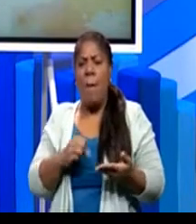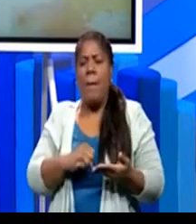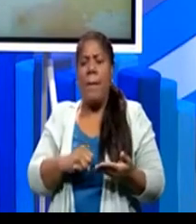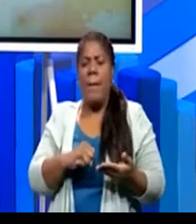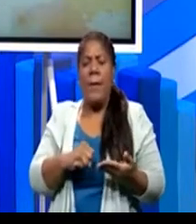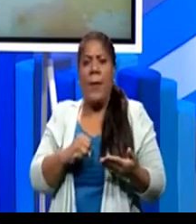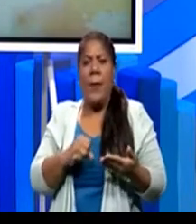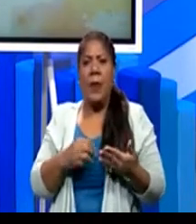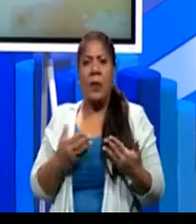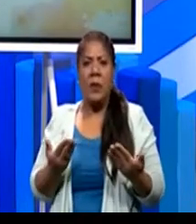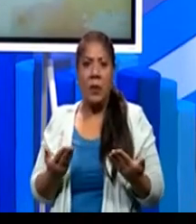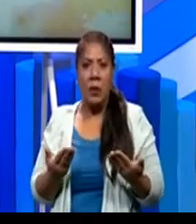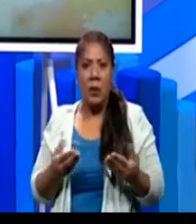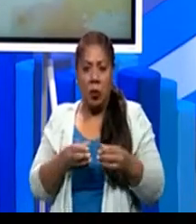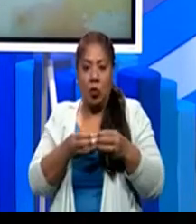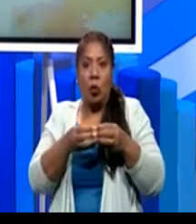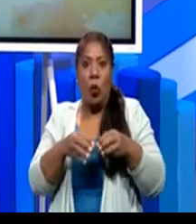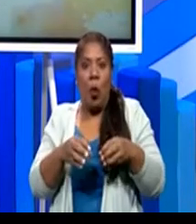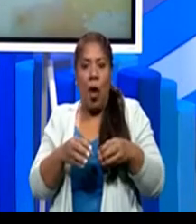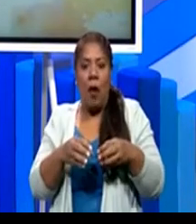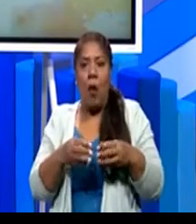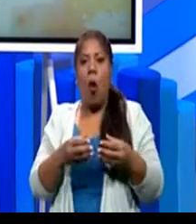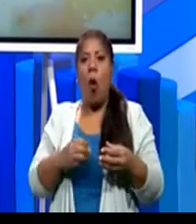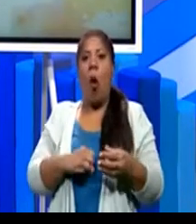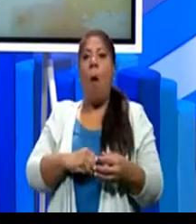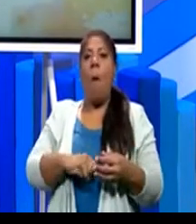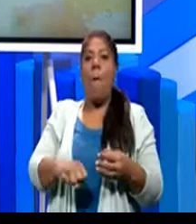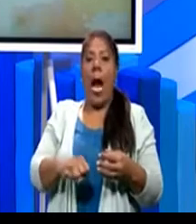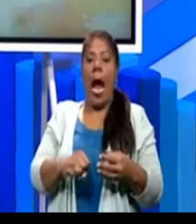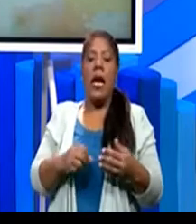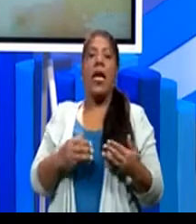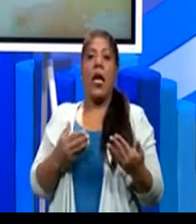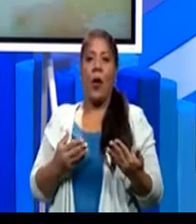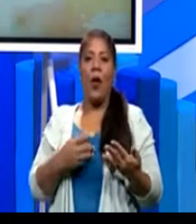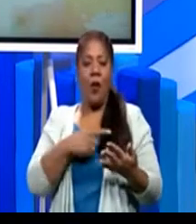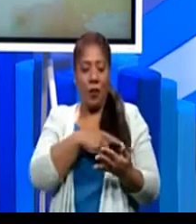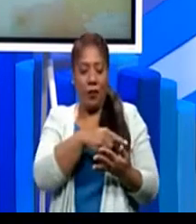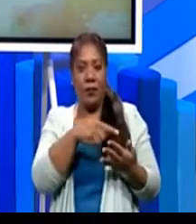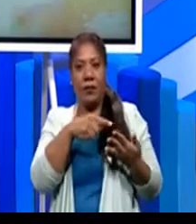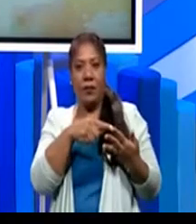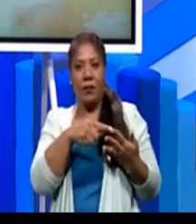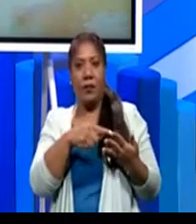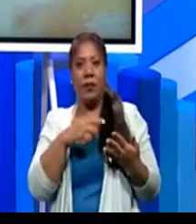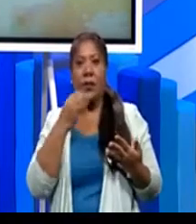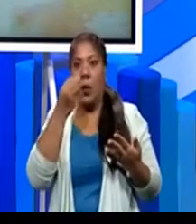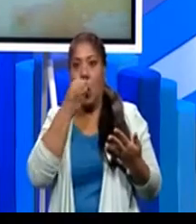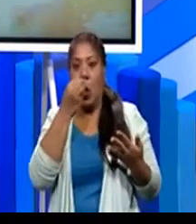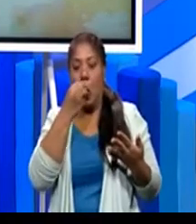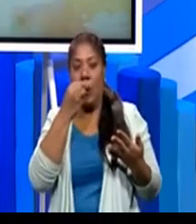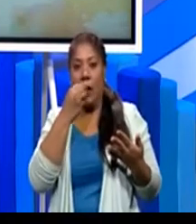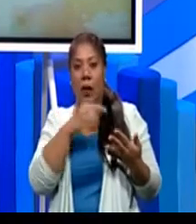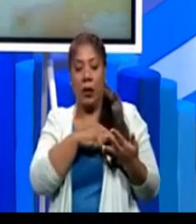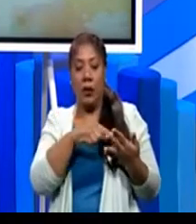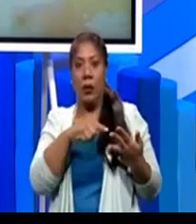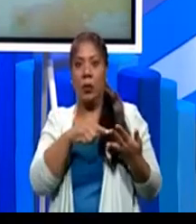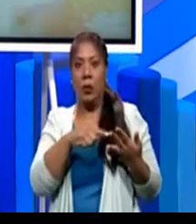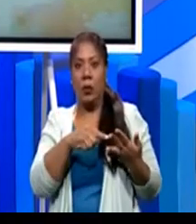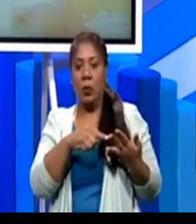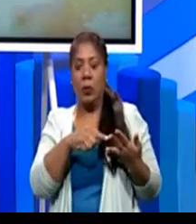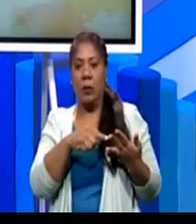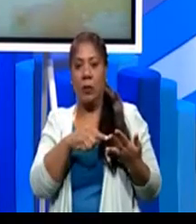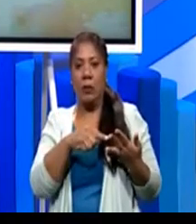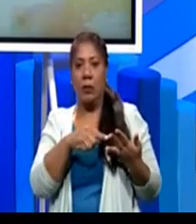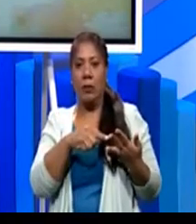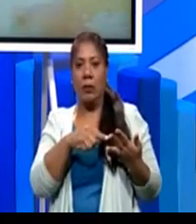podemos hablar de, dentro de las características, ya le dije que comía, cómo se reproduce, cuál es su